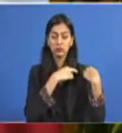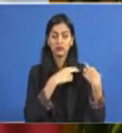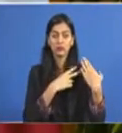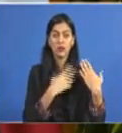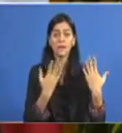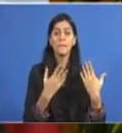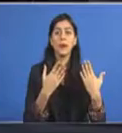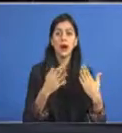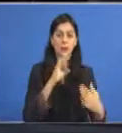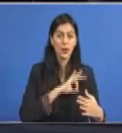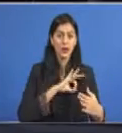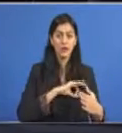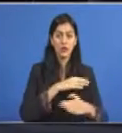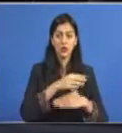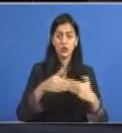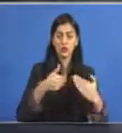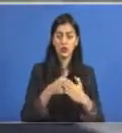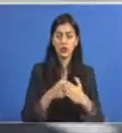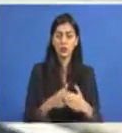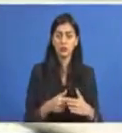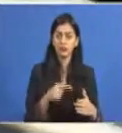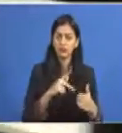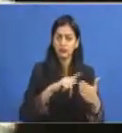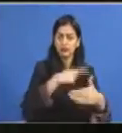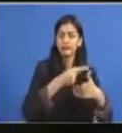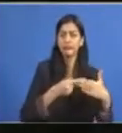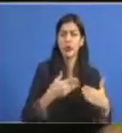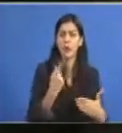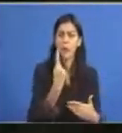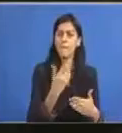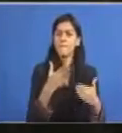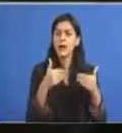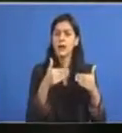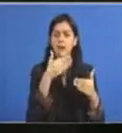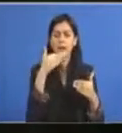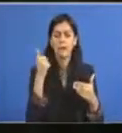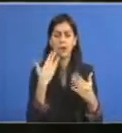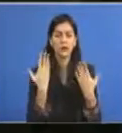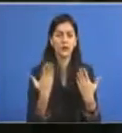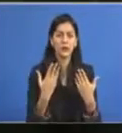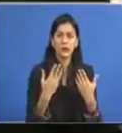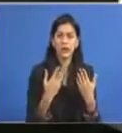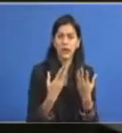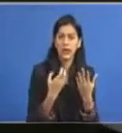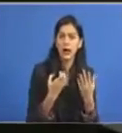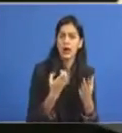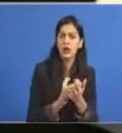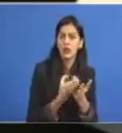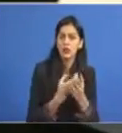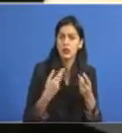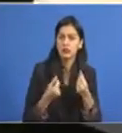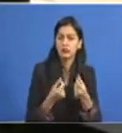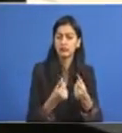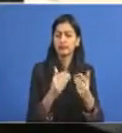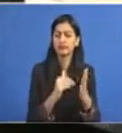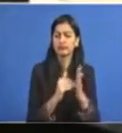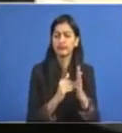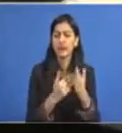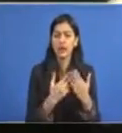beneficio de todos. El plan Un Panamá Mejor busca la reactivación económica y mantener los puestos de trabajo.